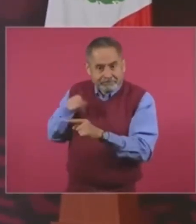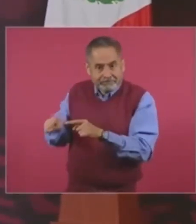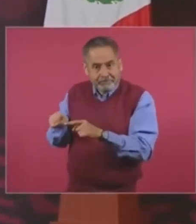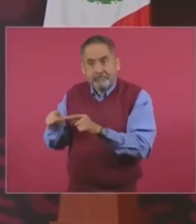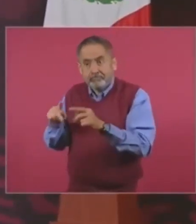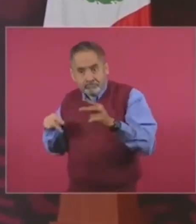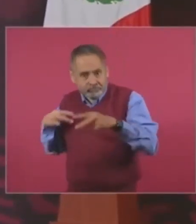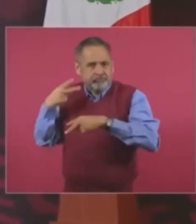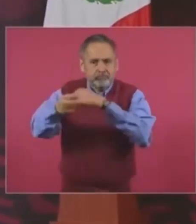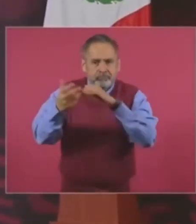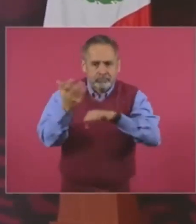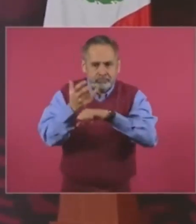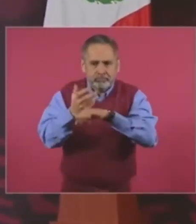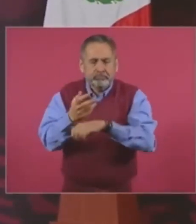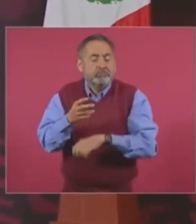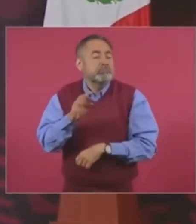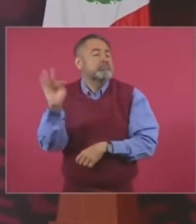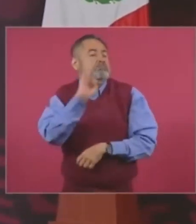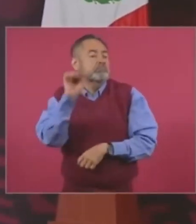lea un documento